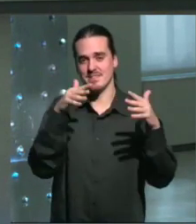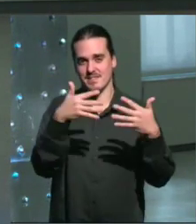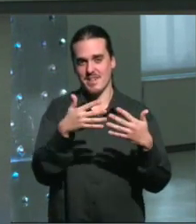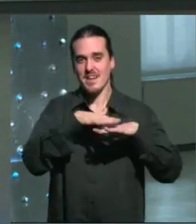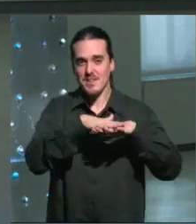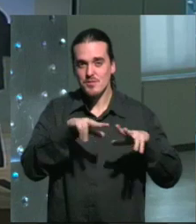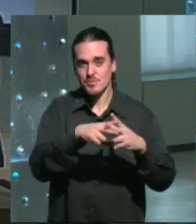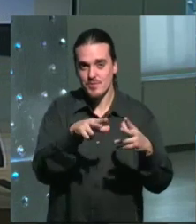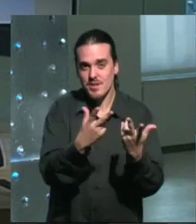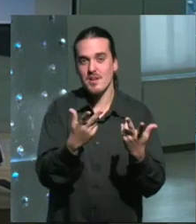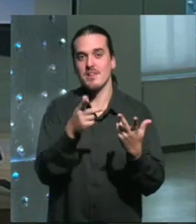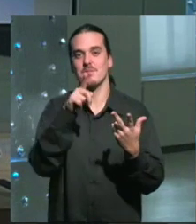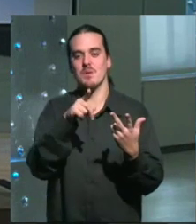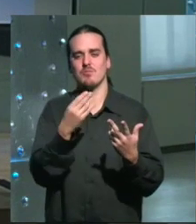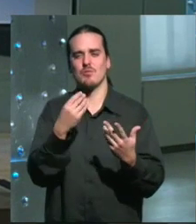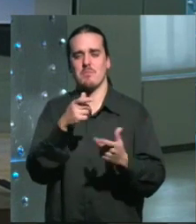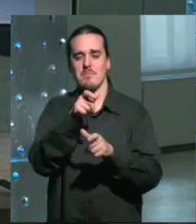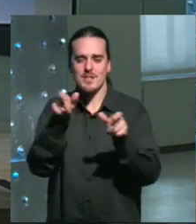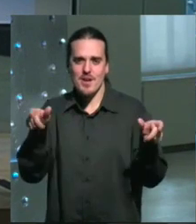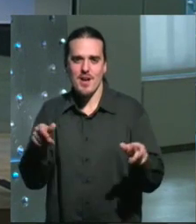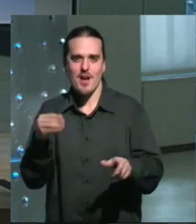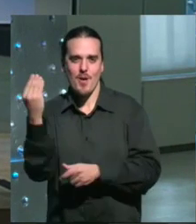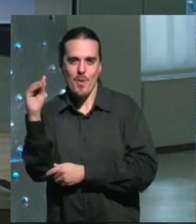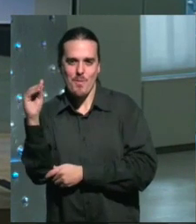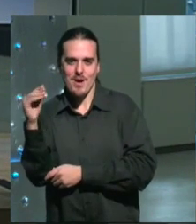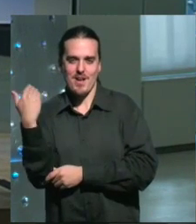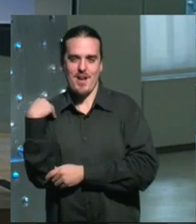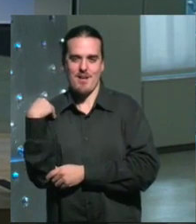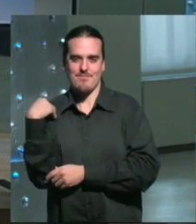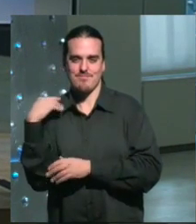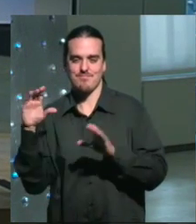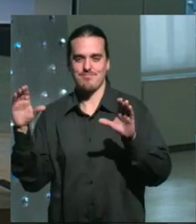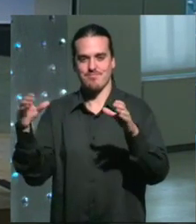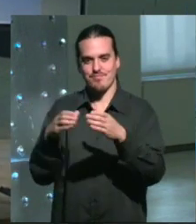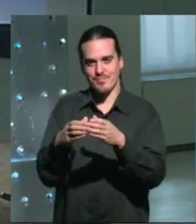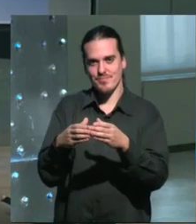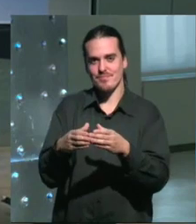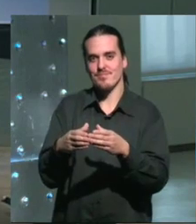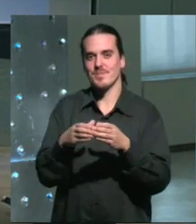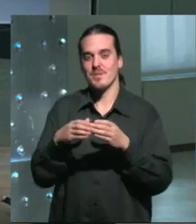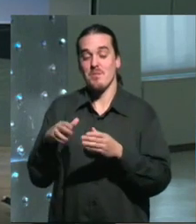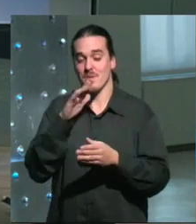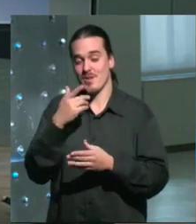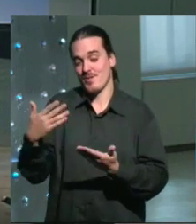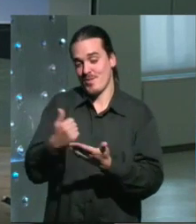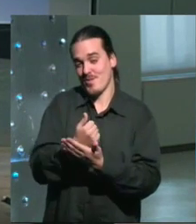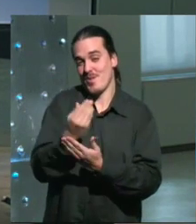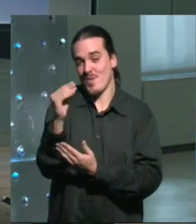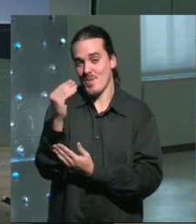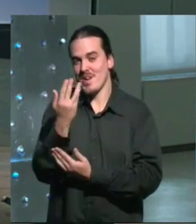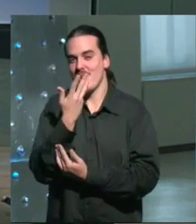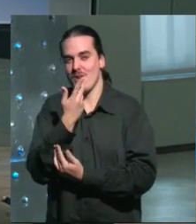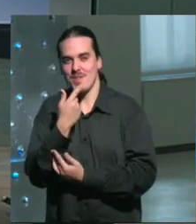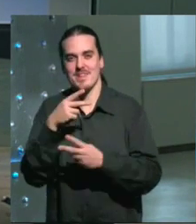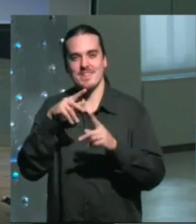sociales y de haberse rodeado de un grupo de gente joven que entendía las nuevas tecnologías y las redes sociales como muy poca gente, que eran capaces de